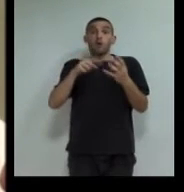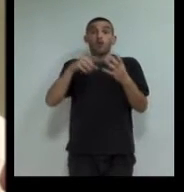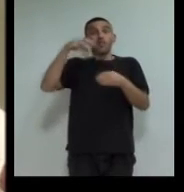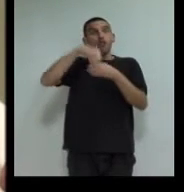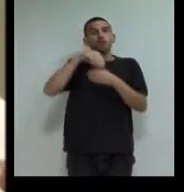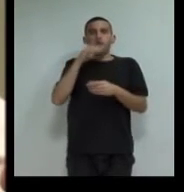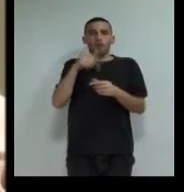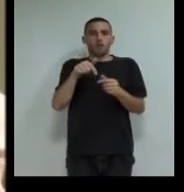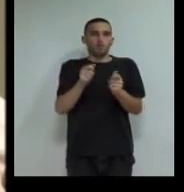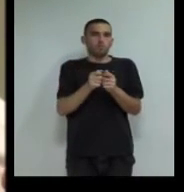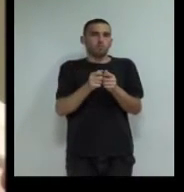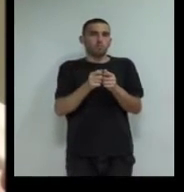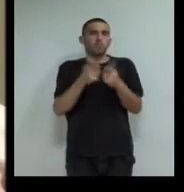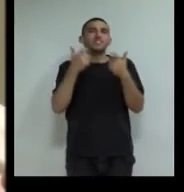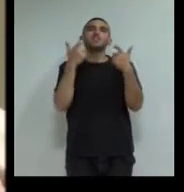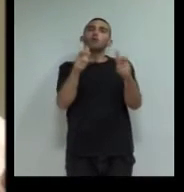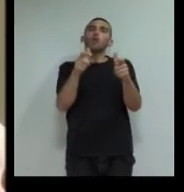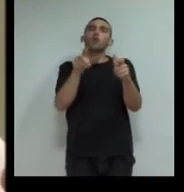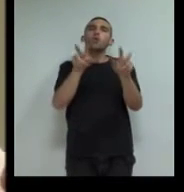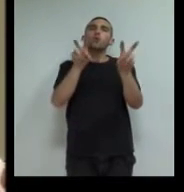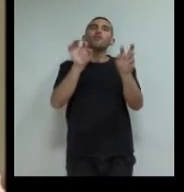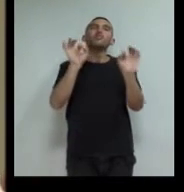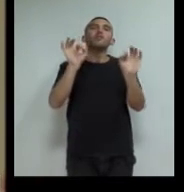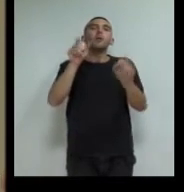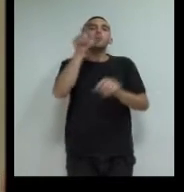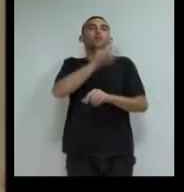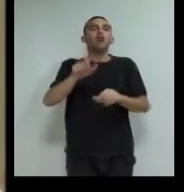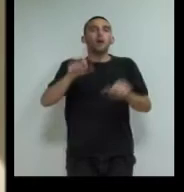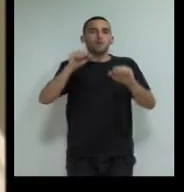dejando totalmente. Y el sector de las personas mayores.